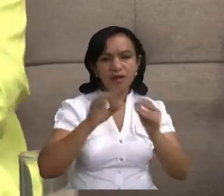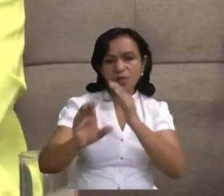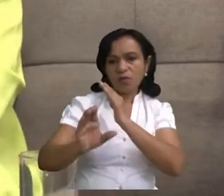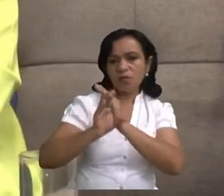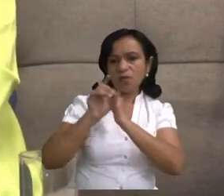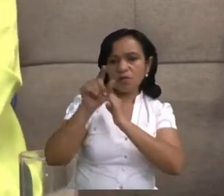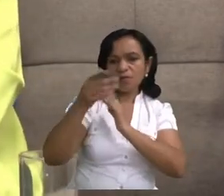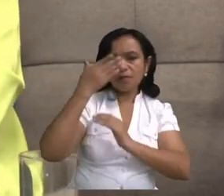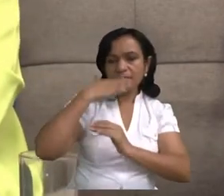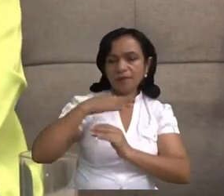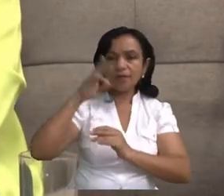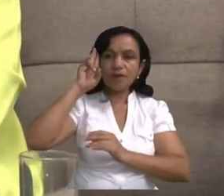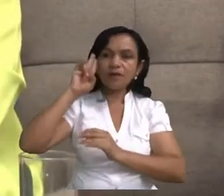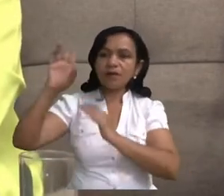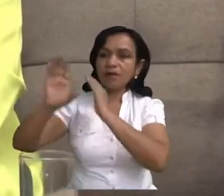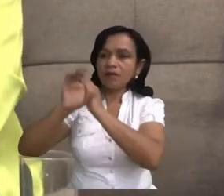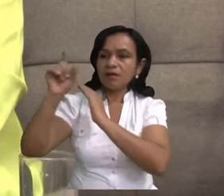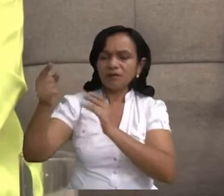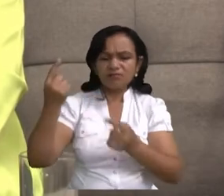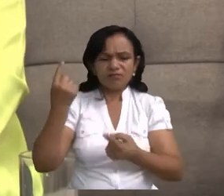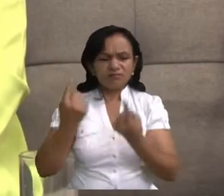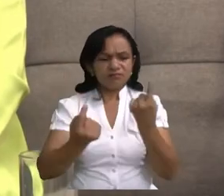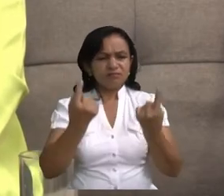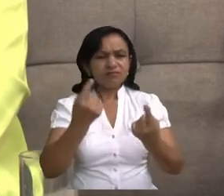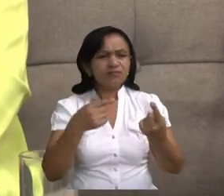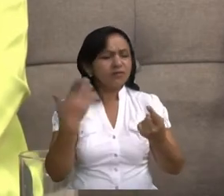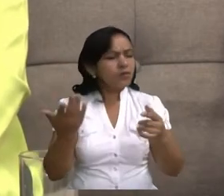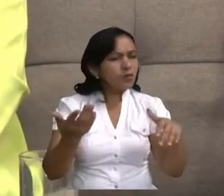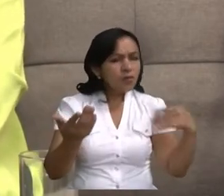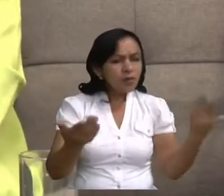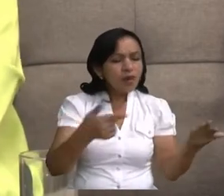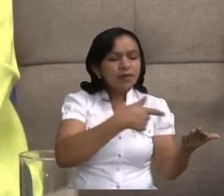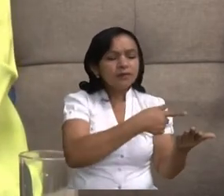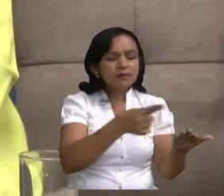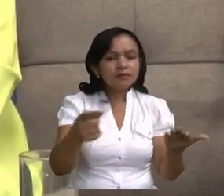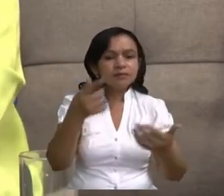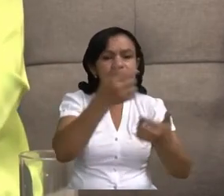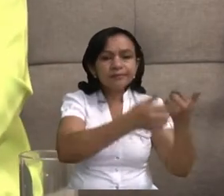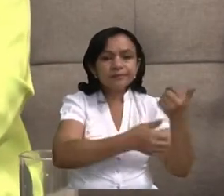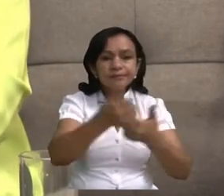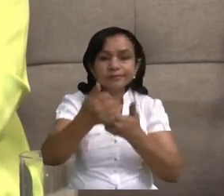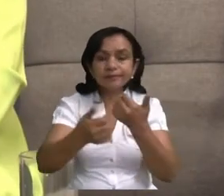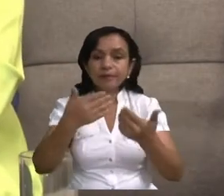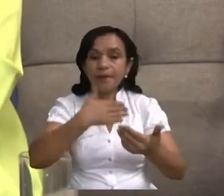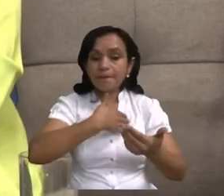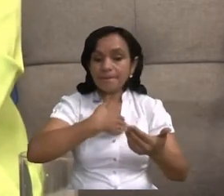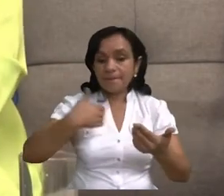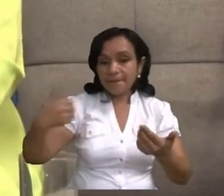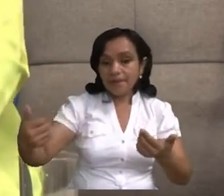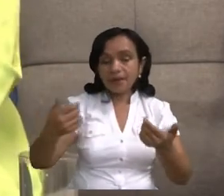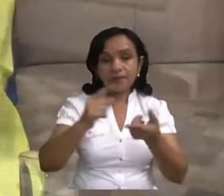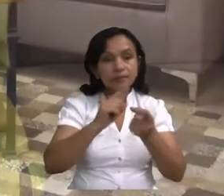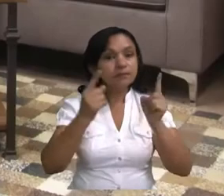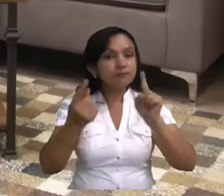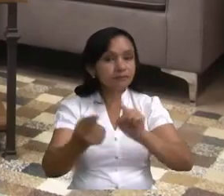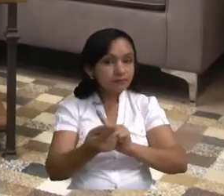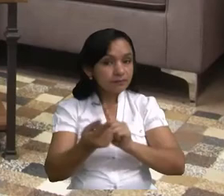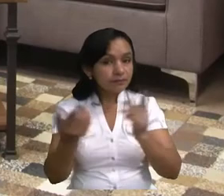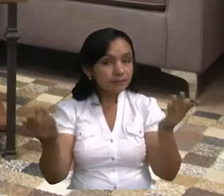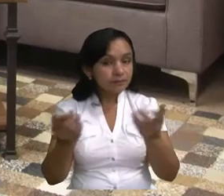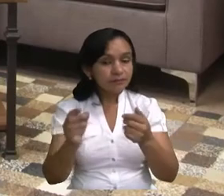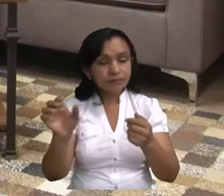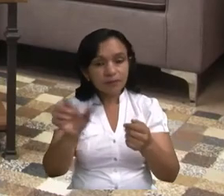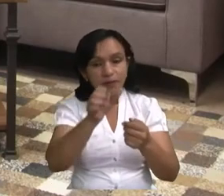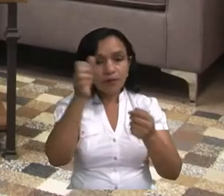cuáles son las carencias y cómo las tenemos que superar, porque son oportunidades de mejora. Claro. Y el otro tema